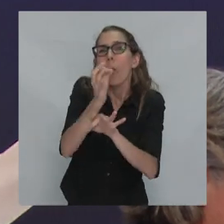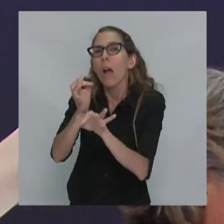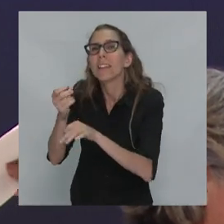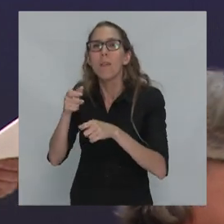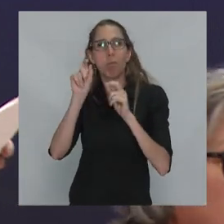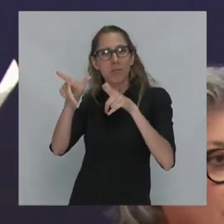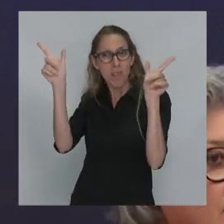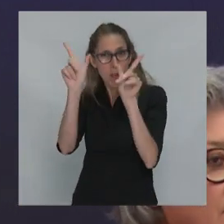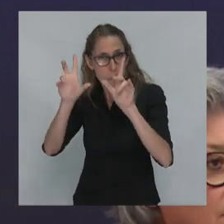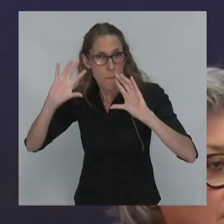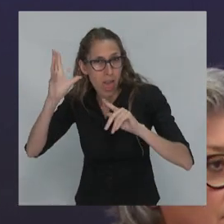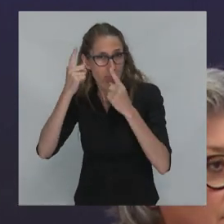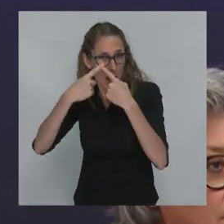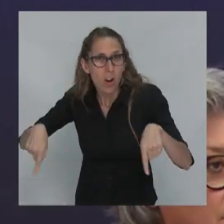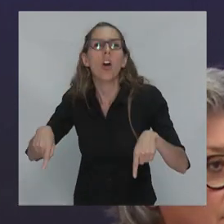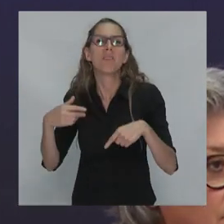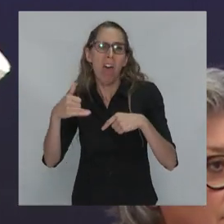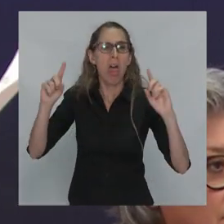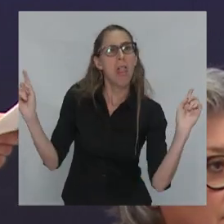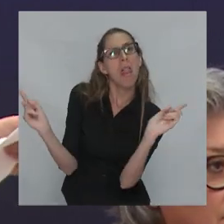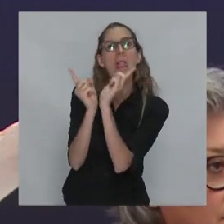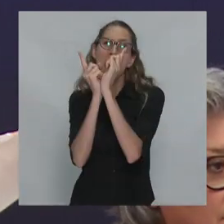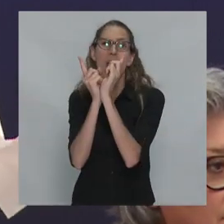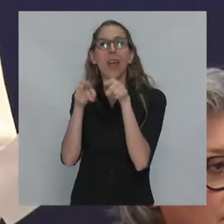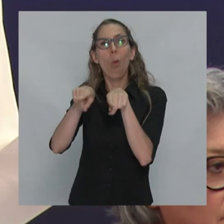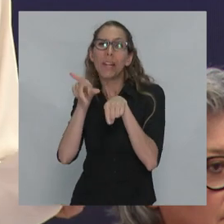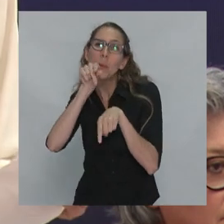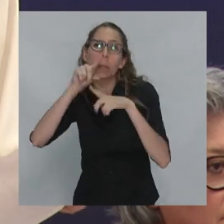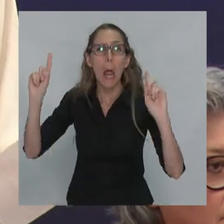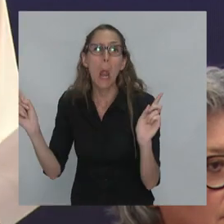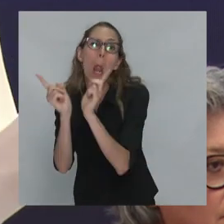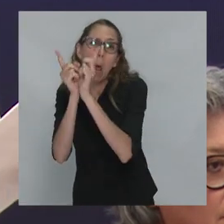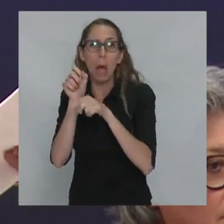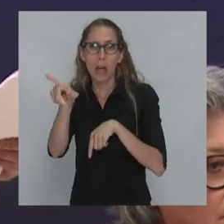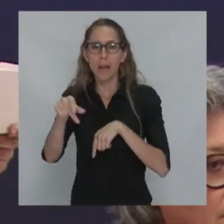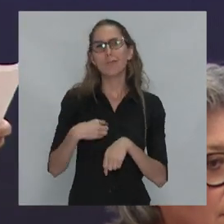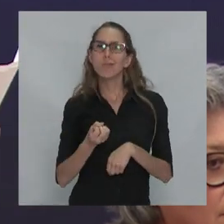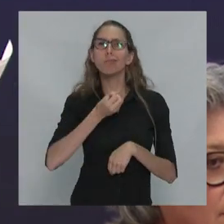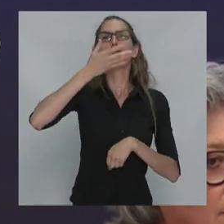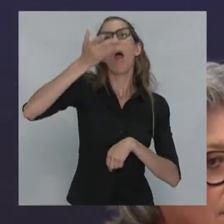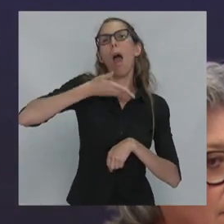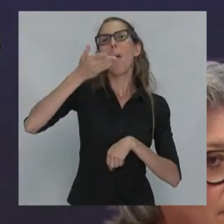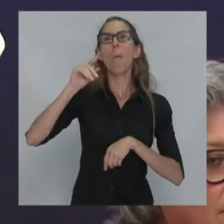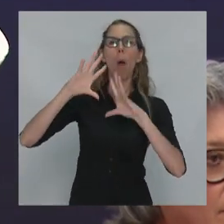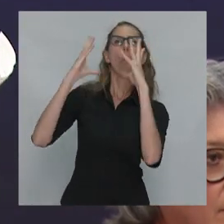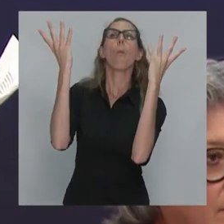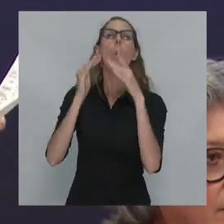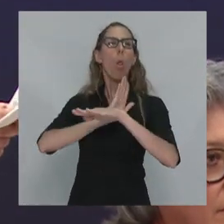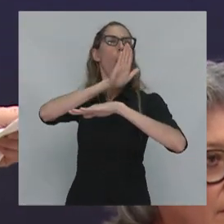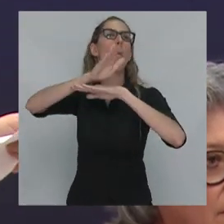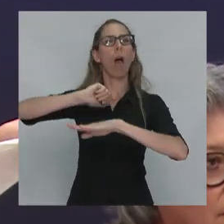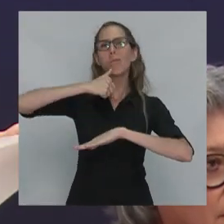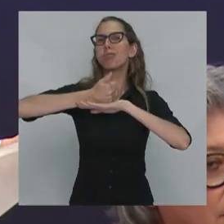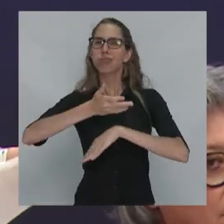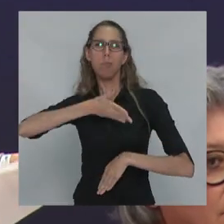pueden traducir en 140 caracteres, que se pueden pronunciar en declaraciones internacionales, mientras que por